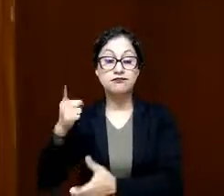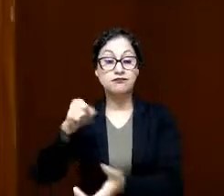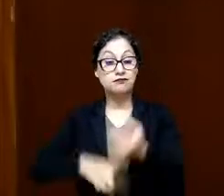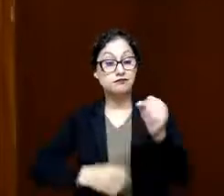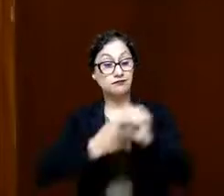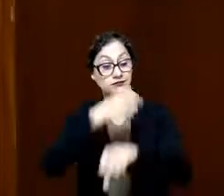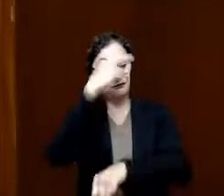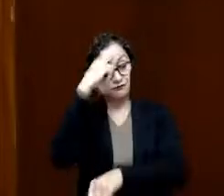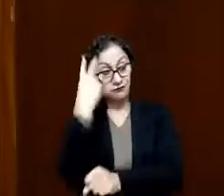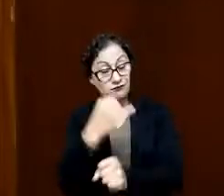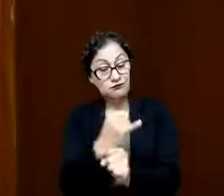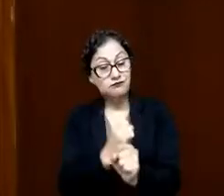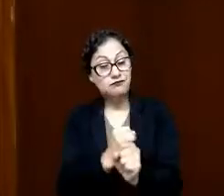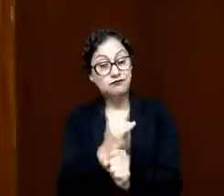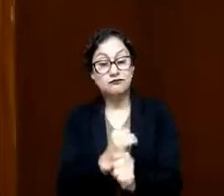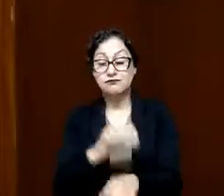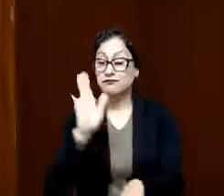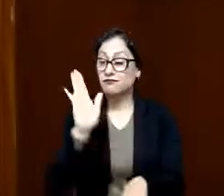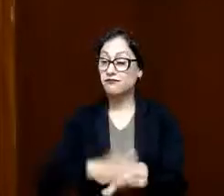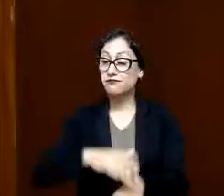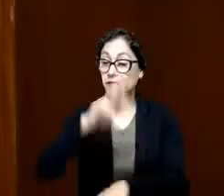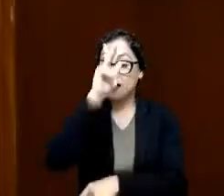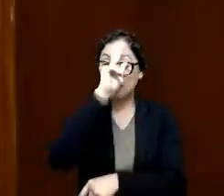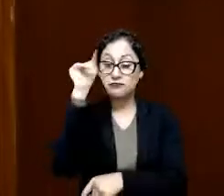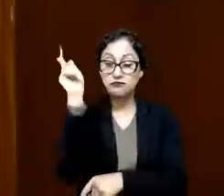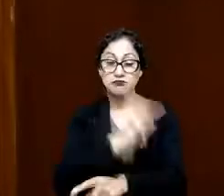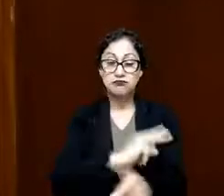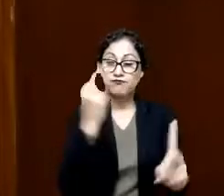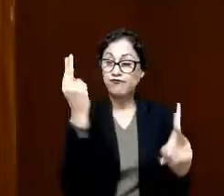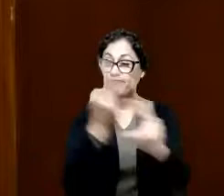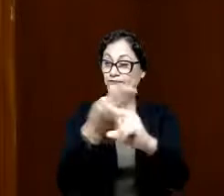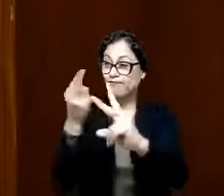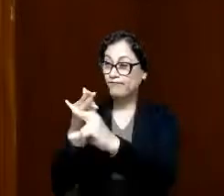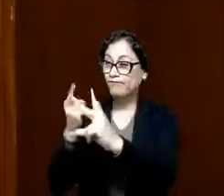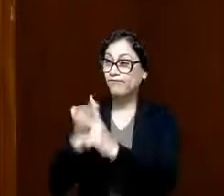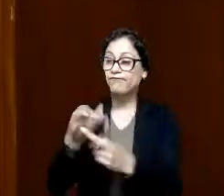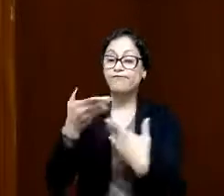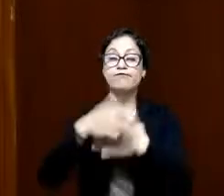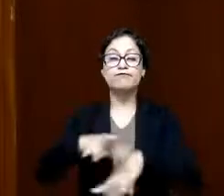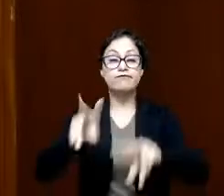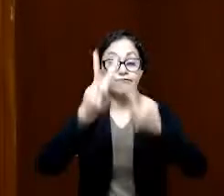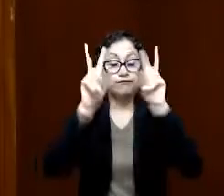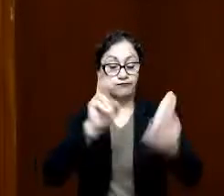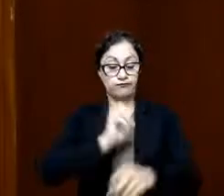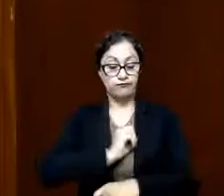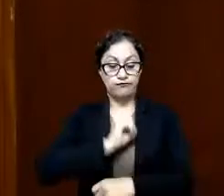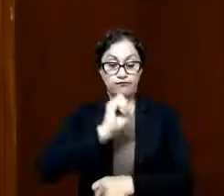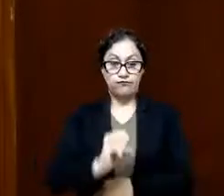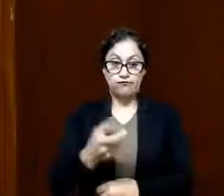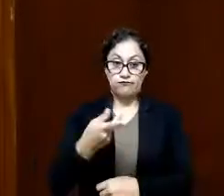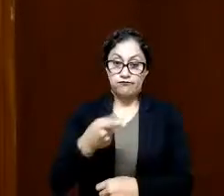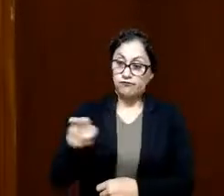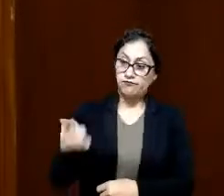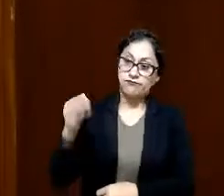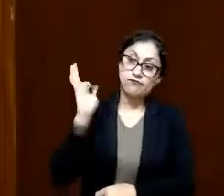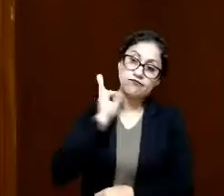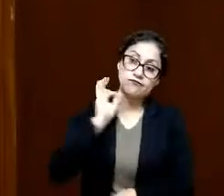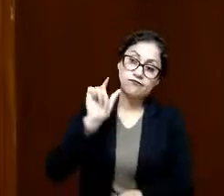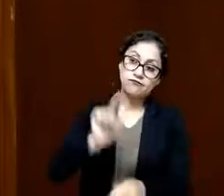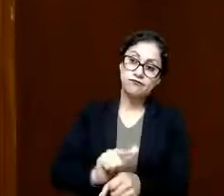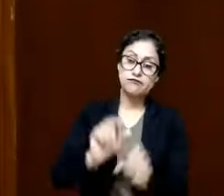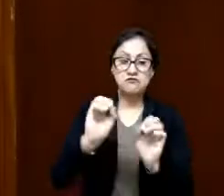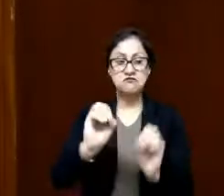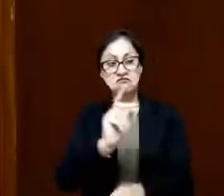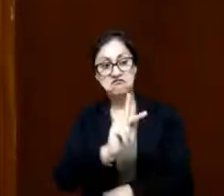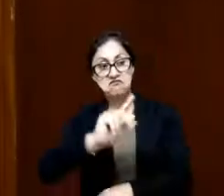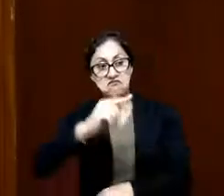de crímenes de odio cometidos hacia la comunidad en el país, sin que la Fiscalía de Justicia o el Poder Judicial hagan frente